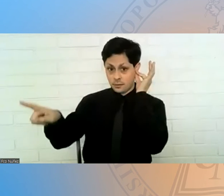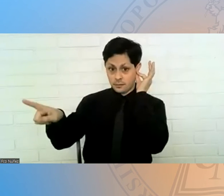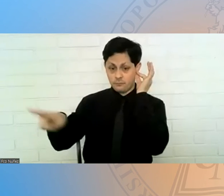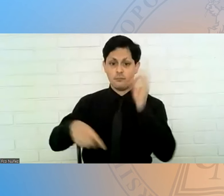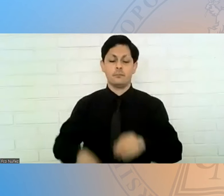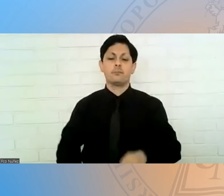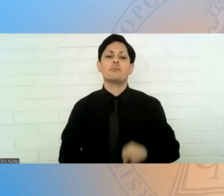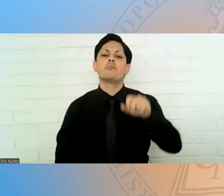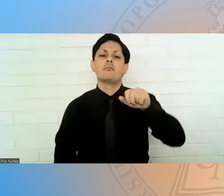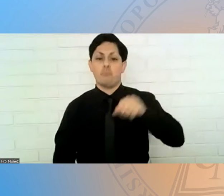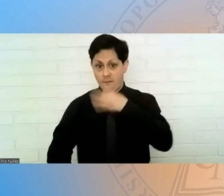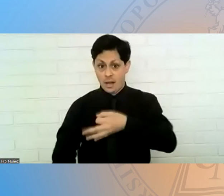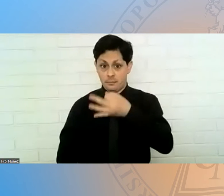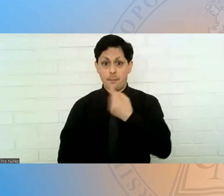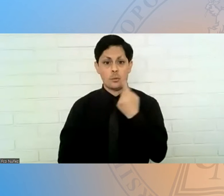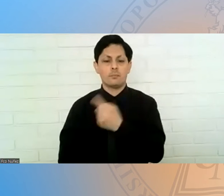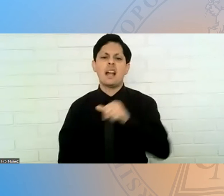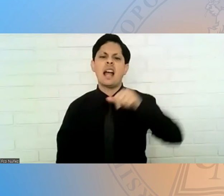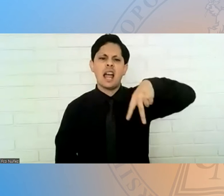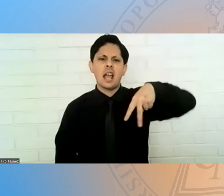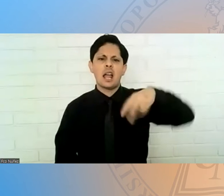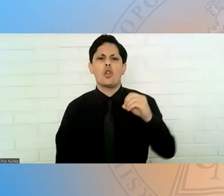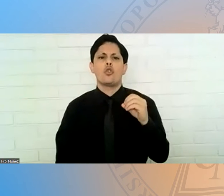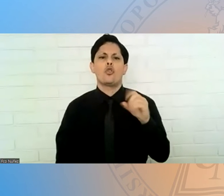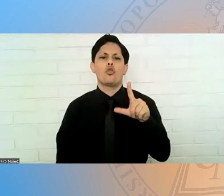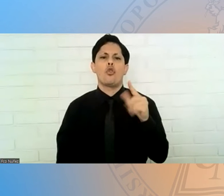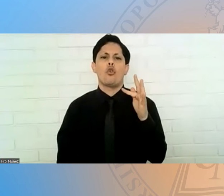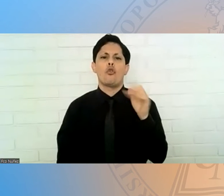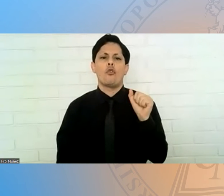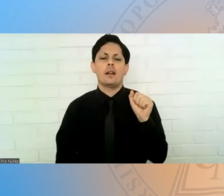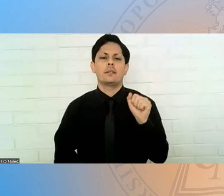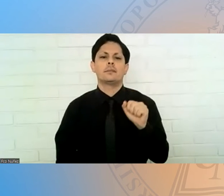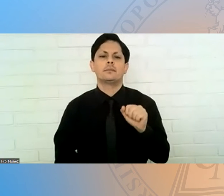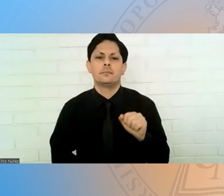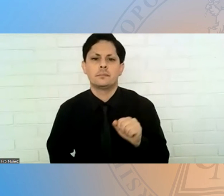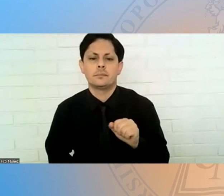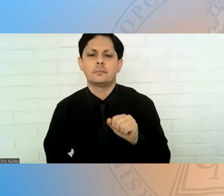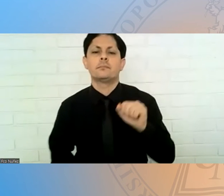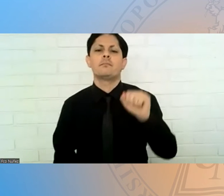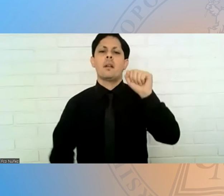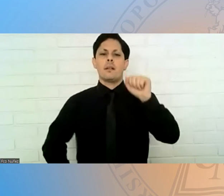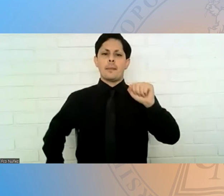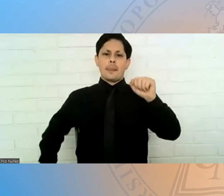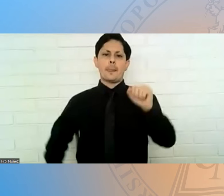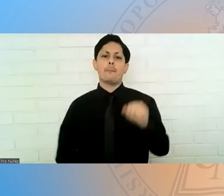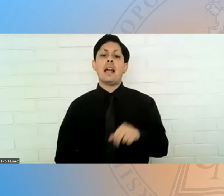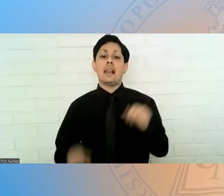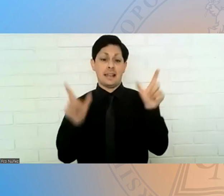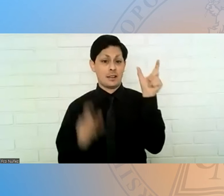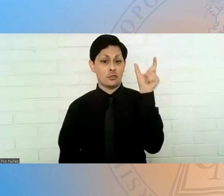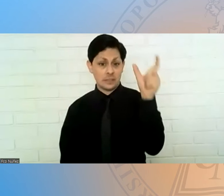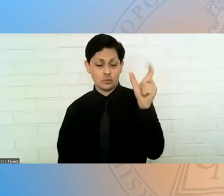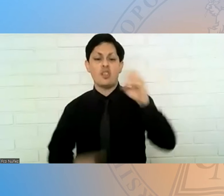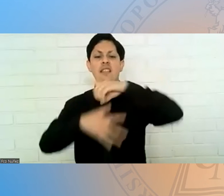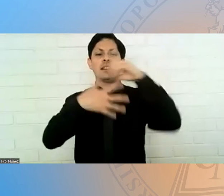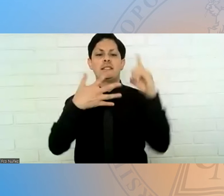Nolfa Ibáñez Salgado ha tratado y referido en su presentación de alguna manera la concepción de la diversidad y